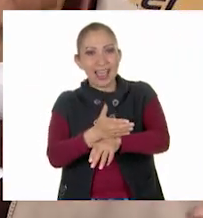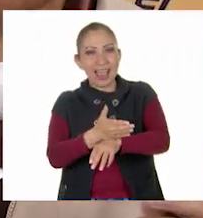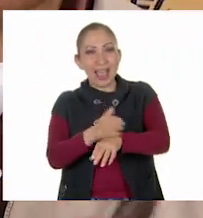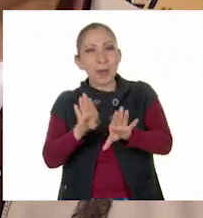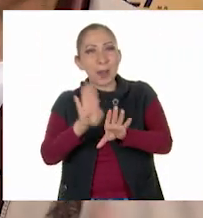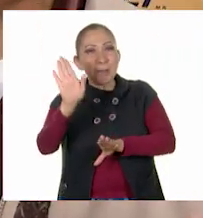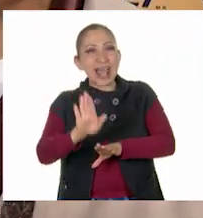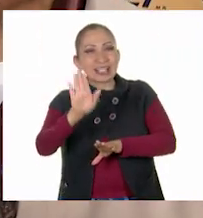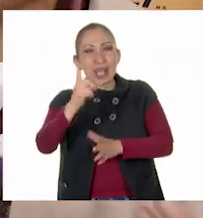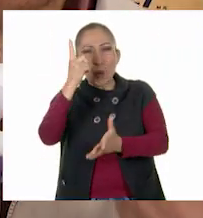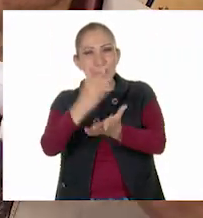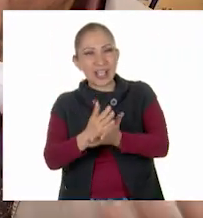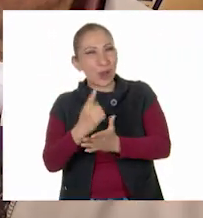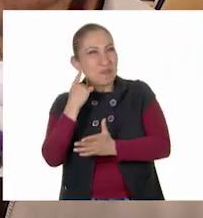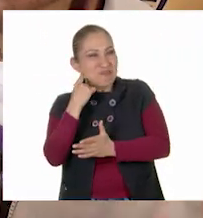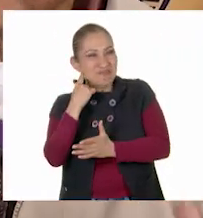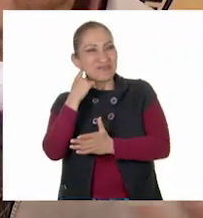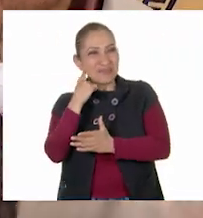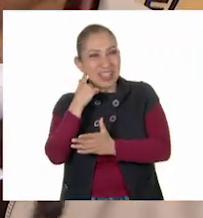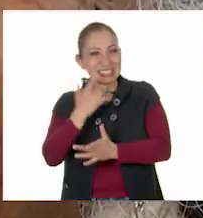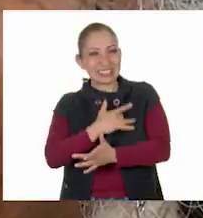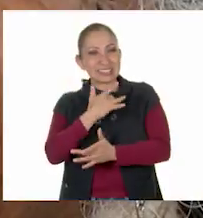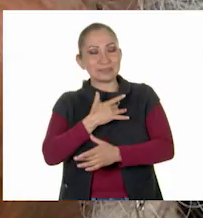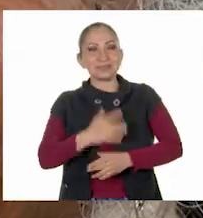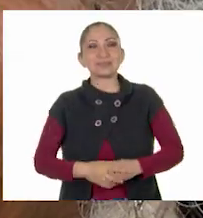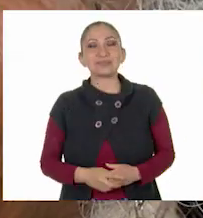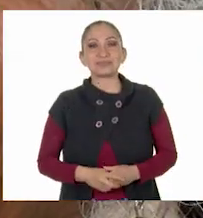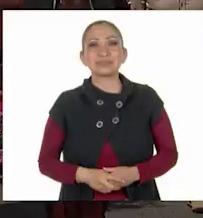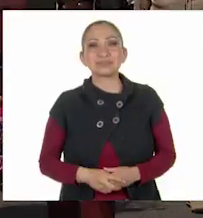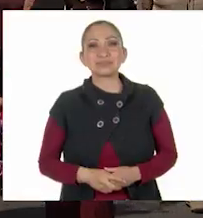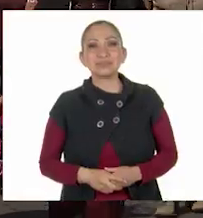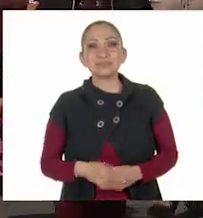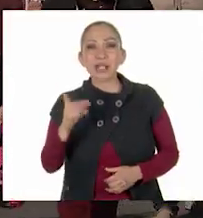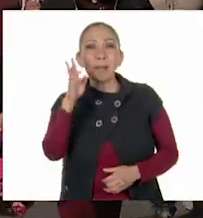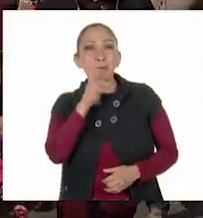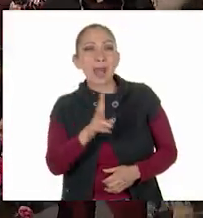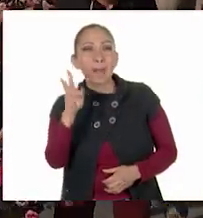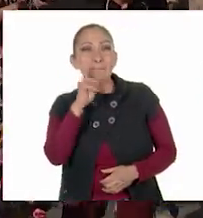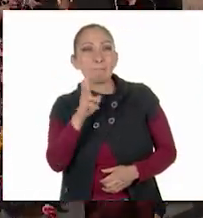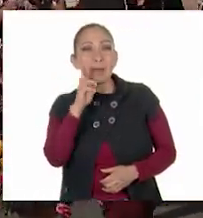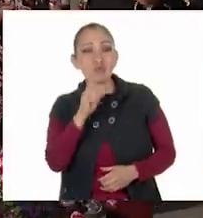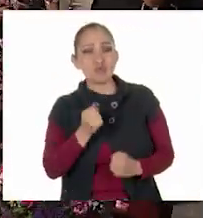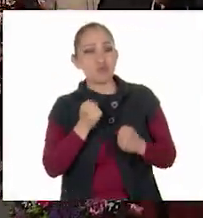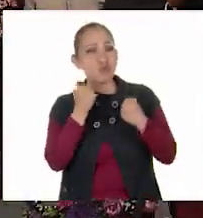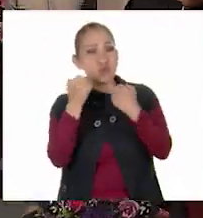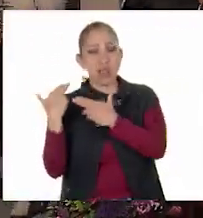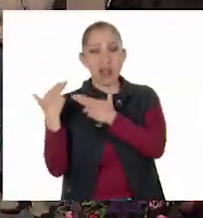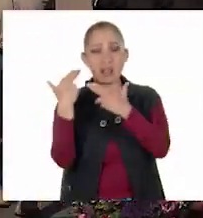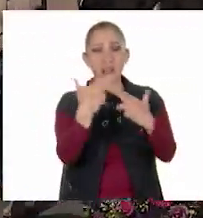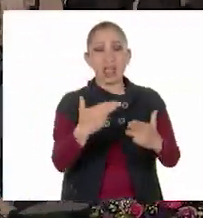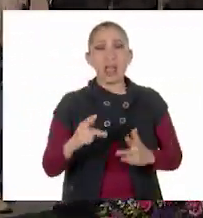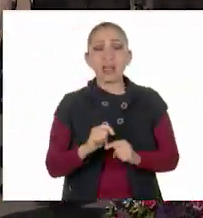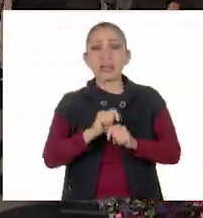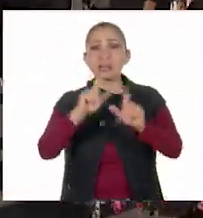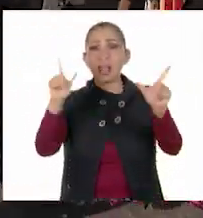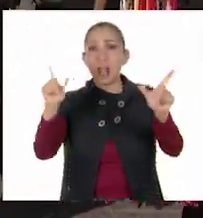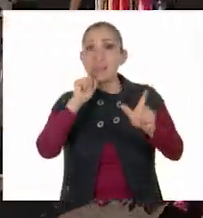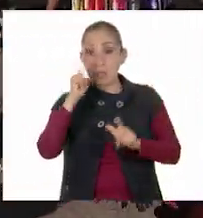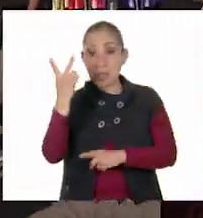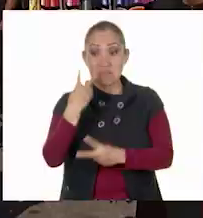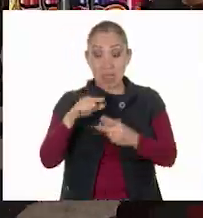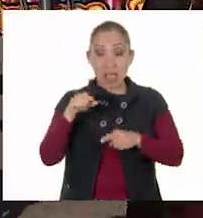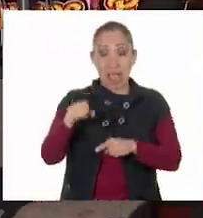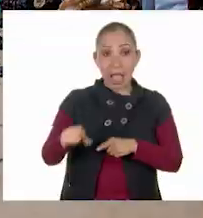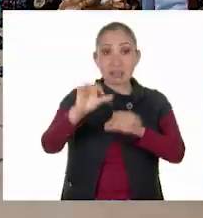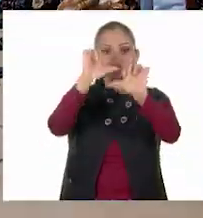que parece único, ¿verdad? Se siente, ¿no? Una probadita a la poderosa herencia de Tlaxcala, también presente